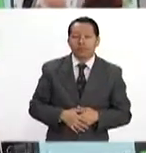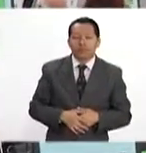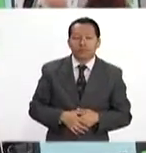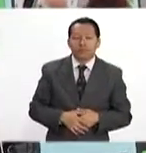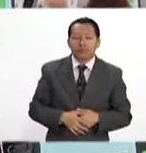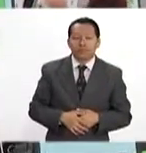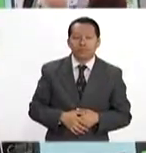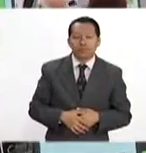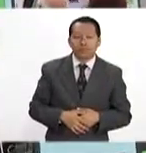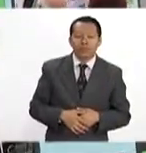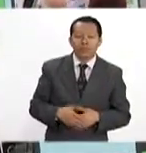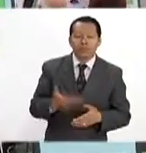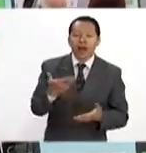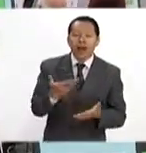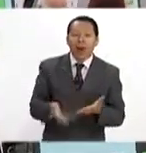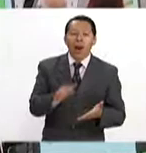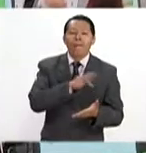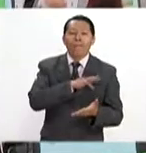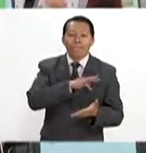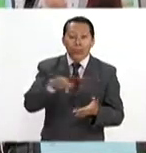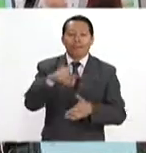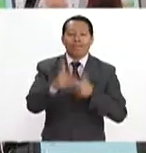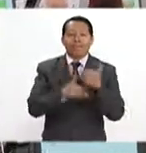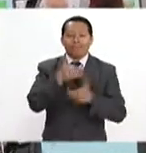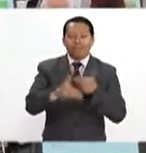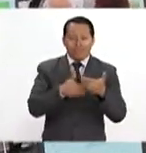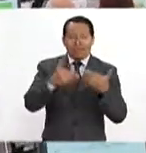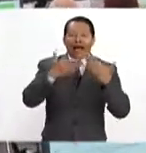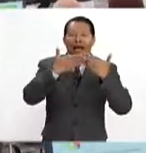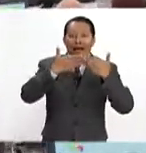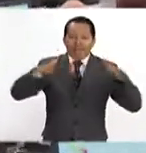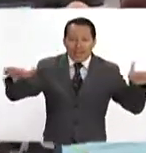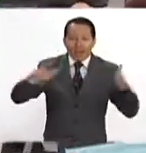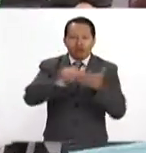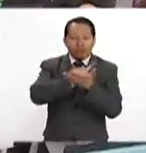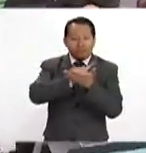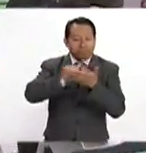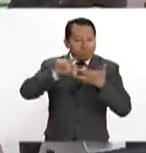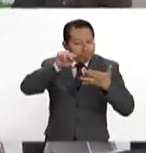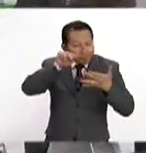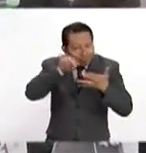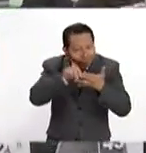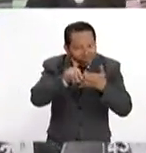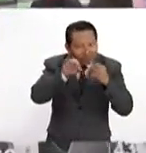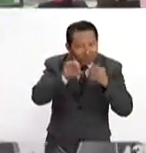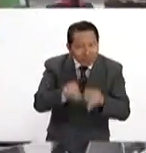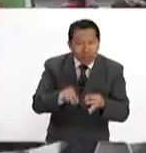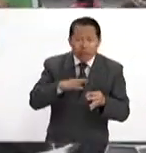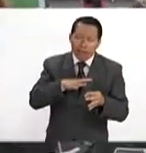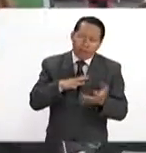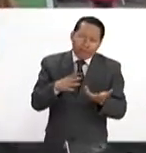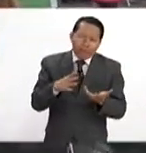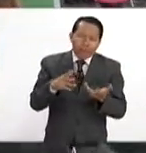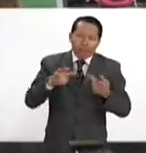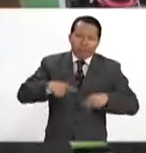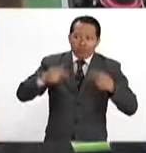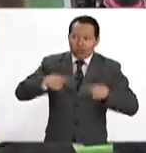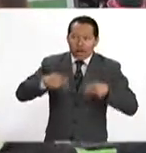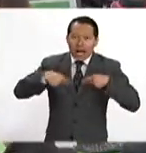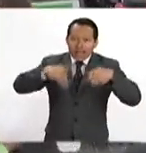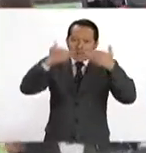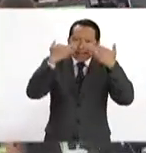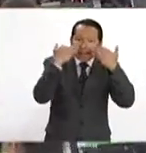Hoy podemos tener este proceso abierto, transparente, en donde además hay miembros de la sociedad civil que lo